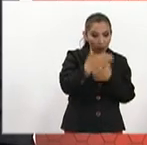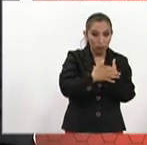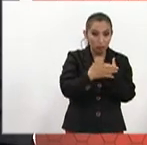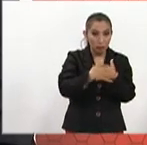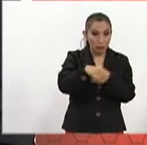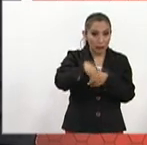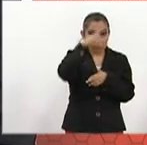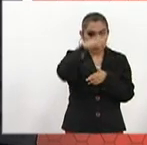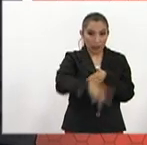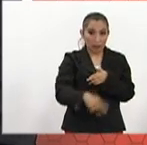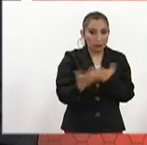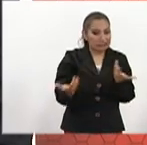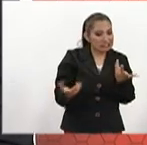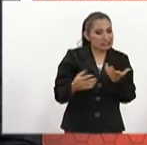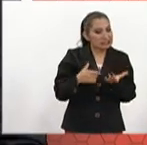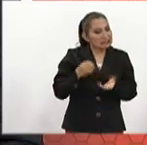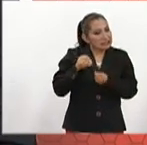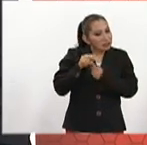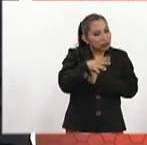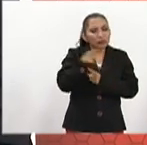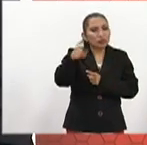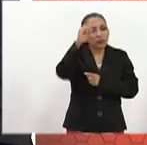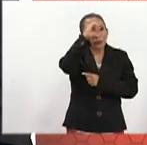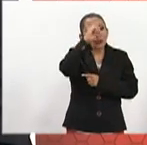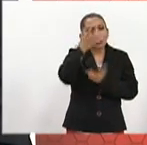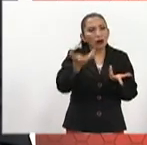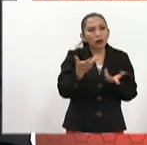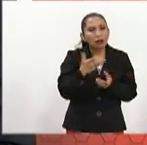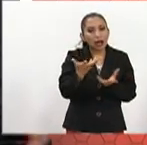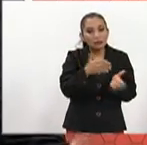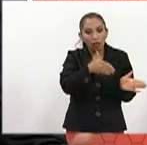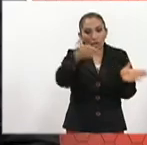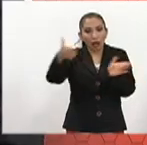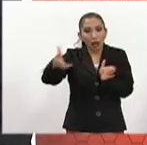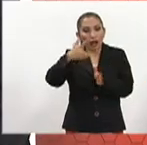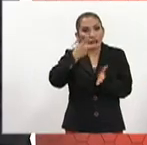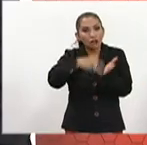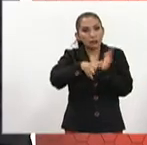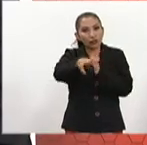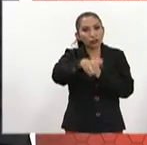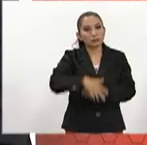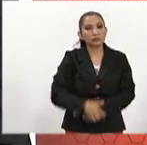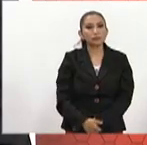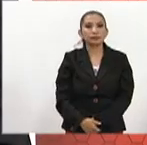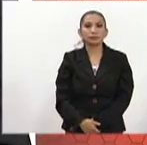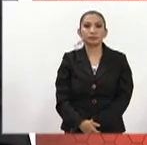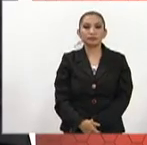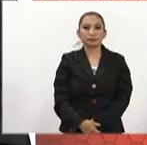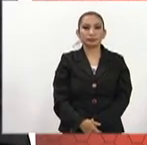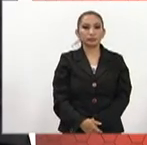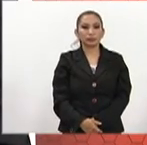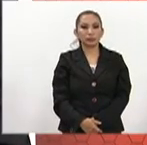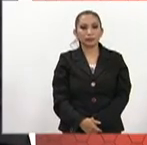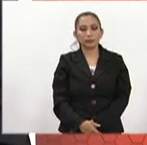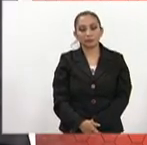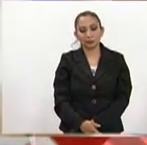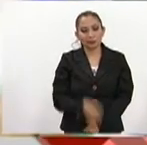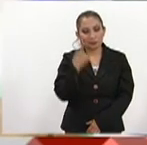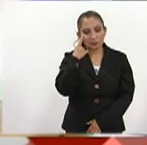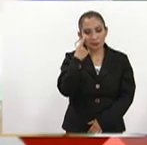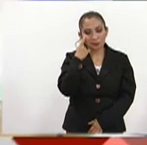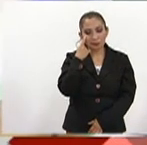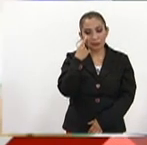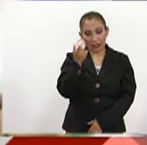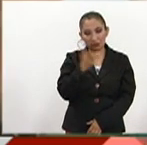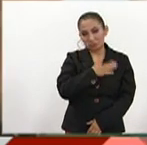vamos a estar celebrando aquí en México, ¿qué opinas al respecto de que se haya ya confirmado esta ampliación? Pues mira, yo creo que